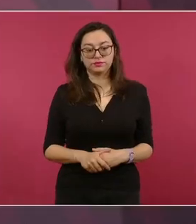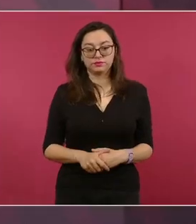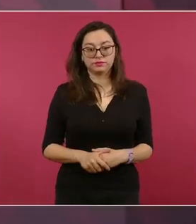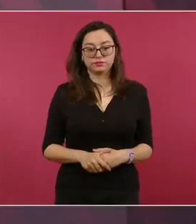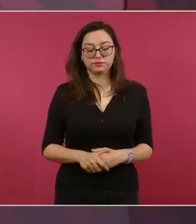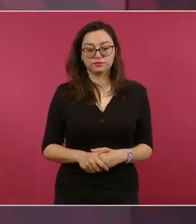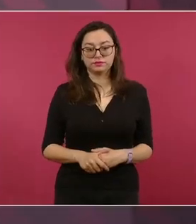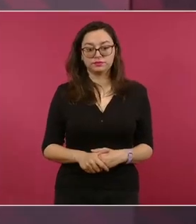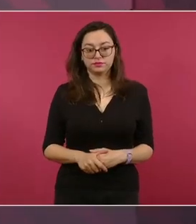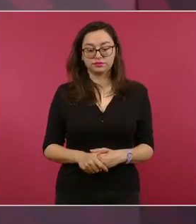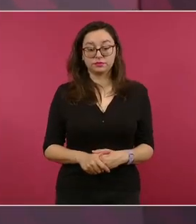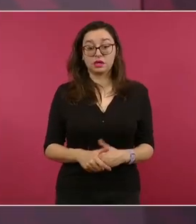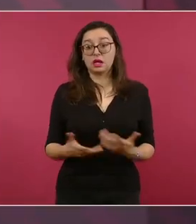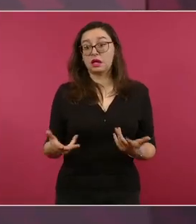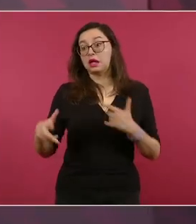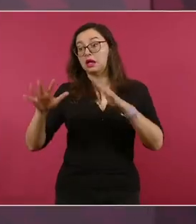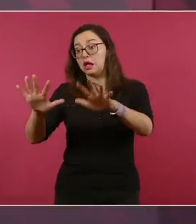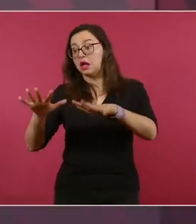O sea, que sea